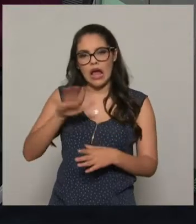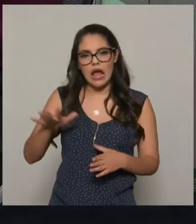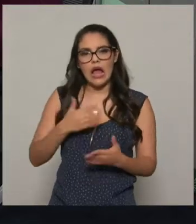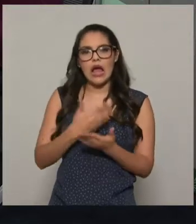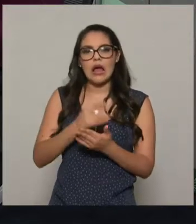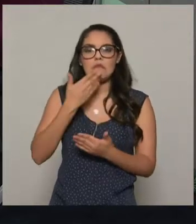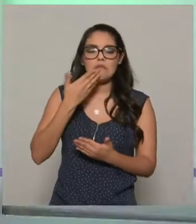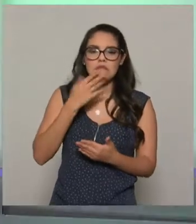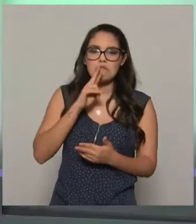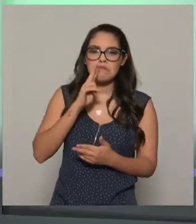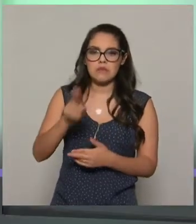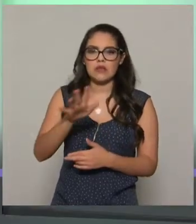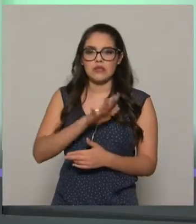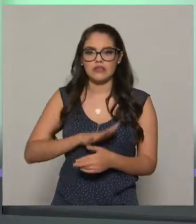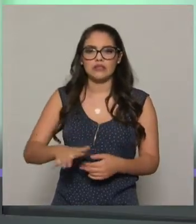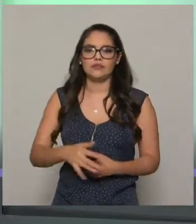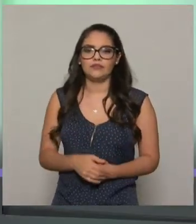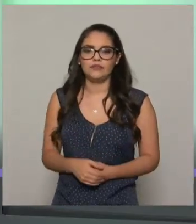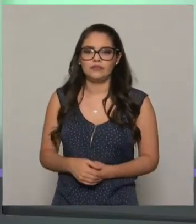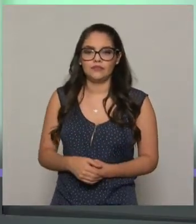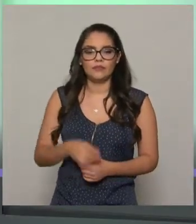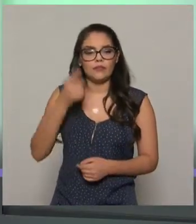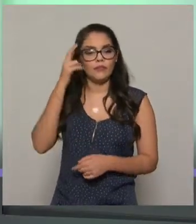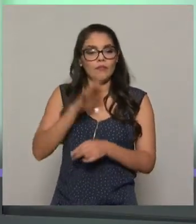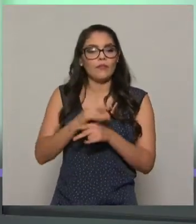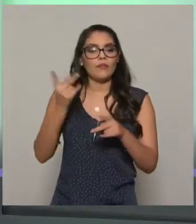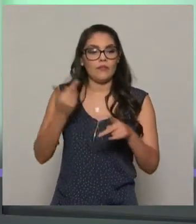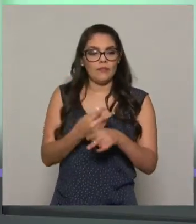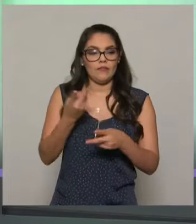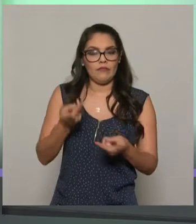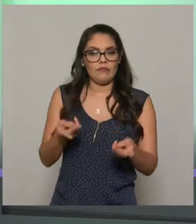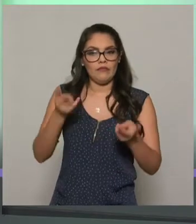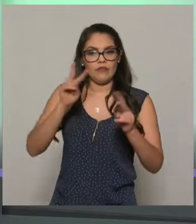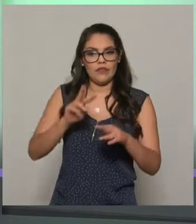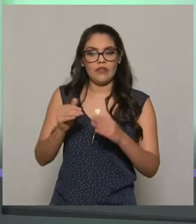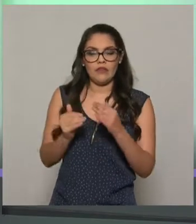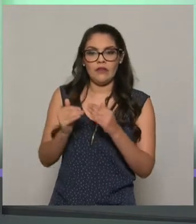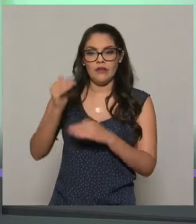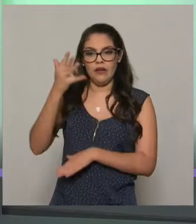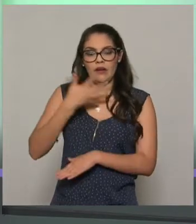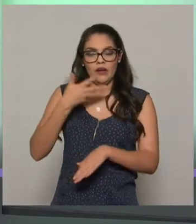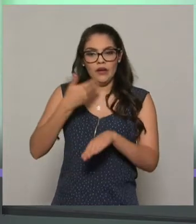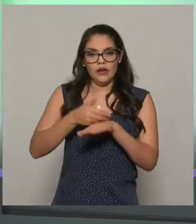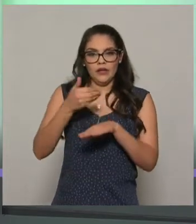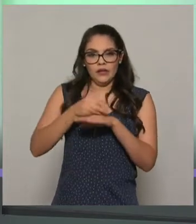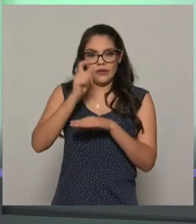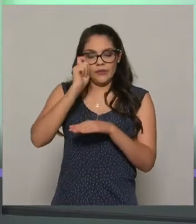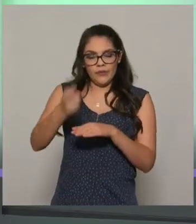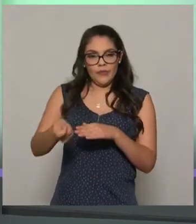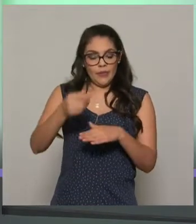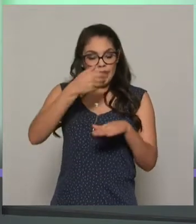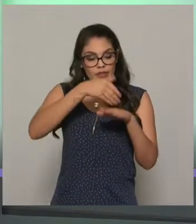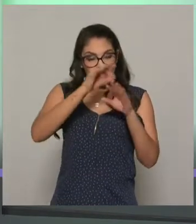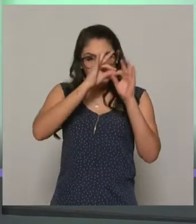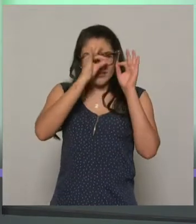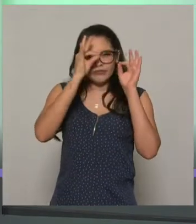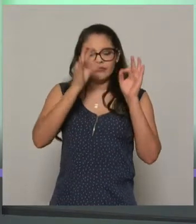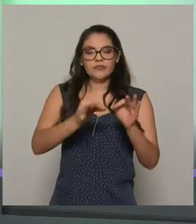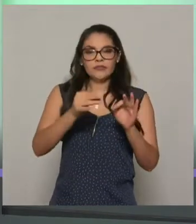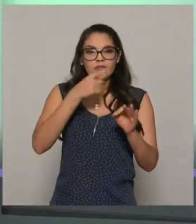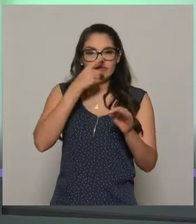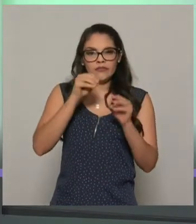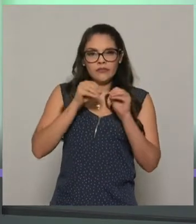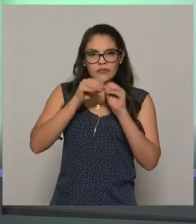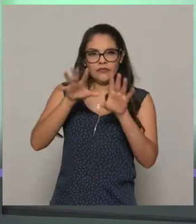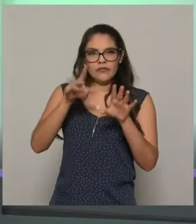hechos de tránsito. Pero mira, directora, la tendencia en realidad es lo contrario, es a la alza. Tenemos los gráficos que son cifras oficiales que